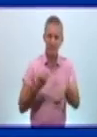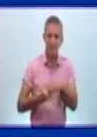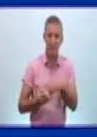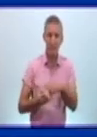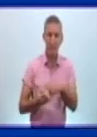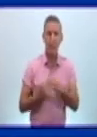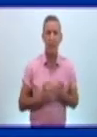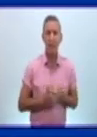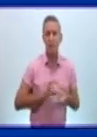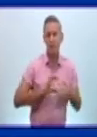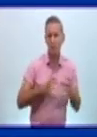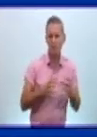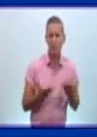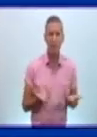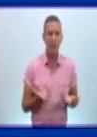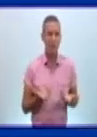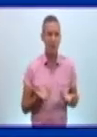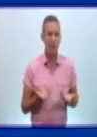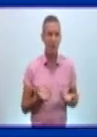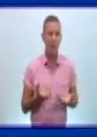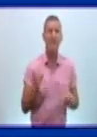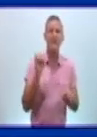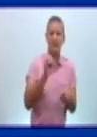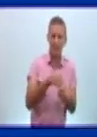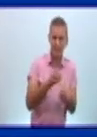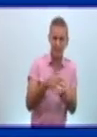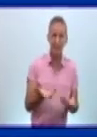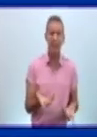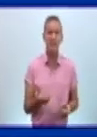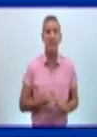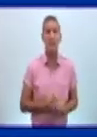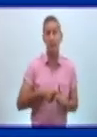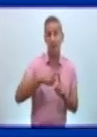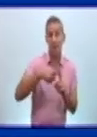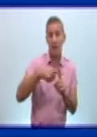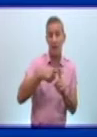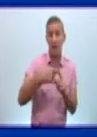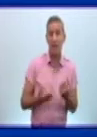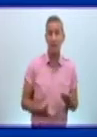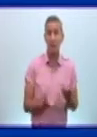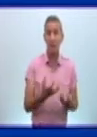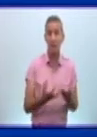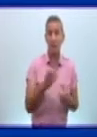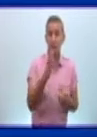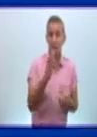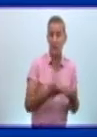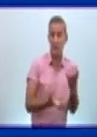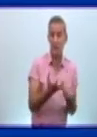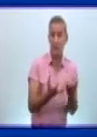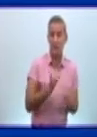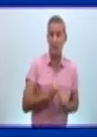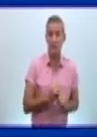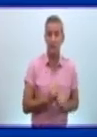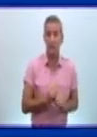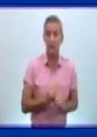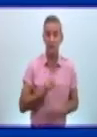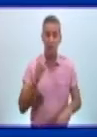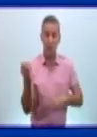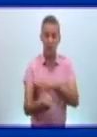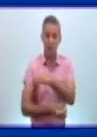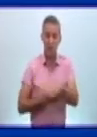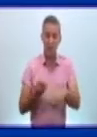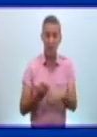estado de agregación. La temperatura de fusión es la temperatura a la que se produce el cambio de estado de